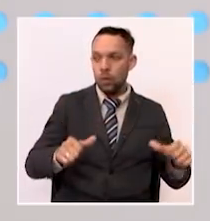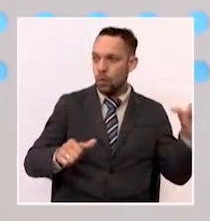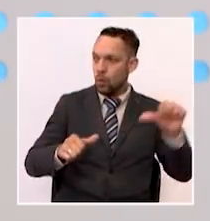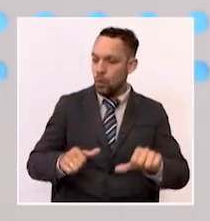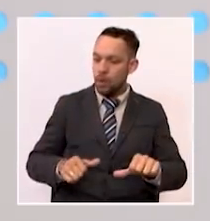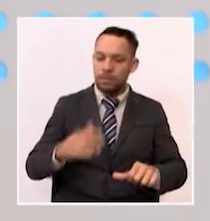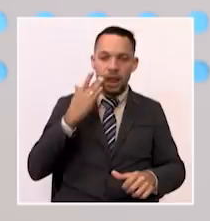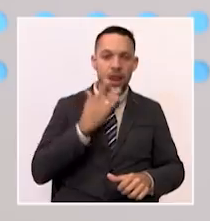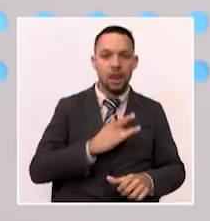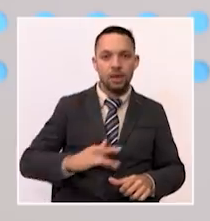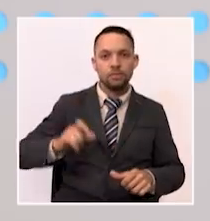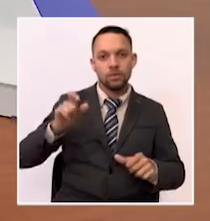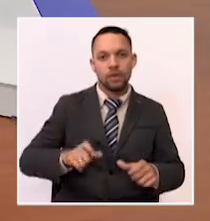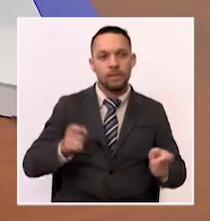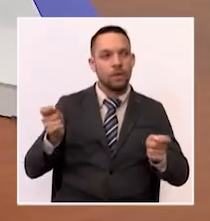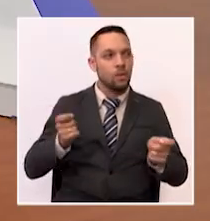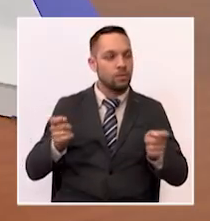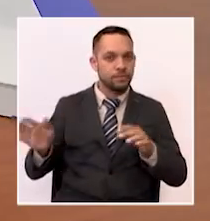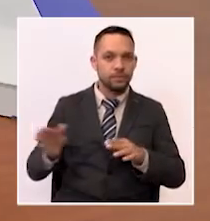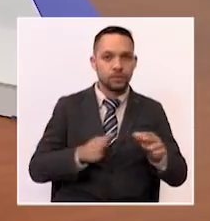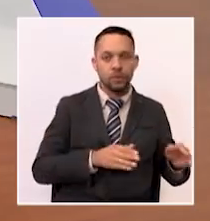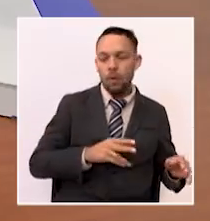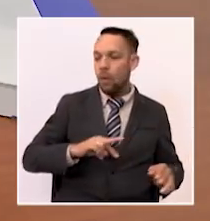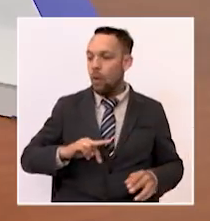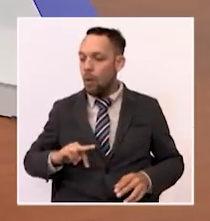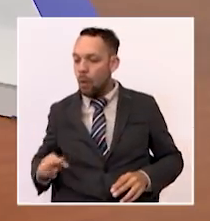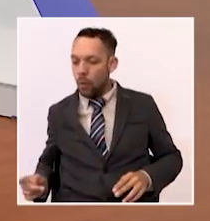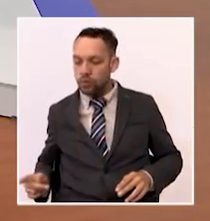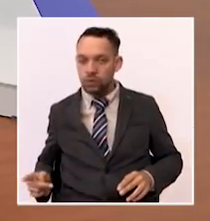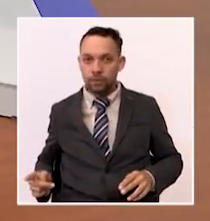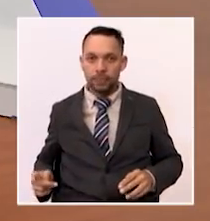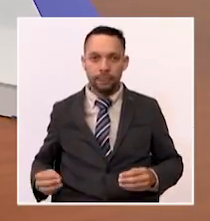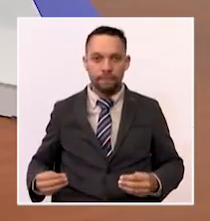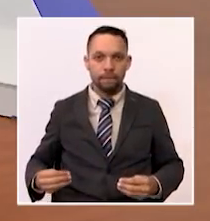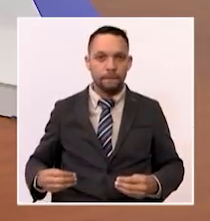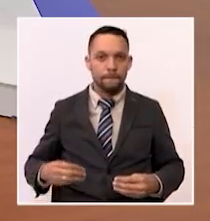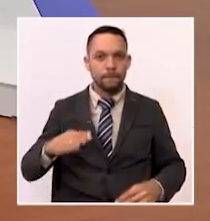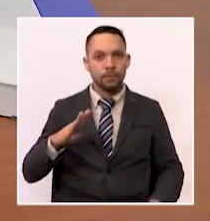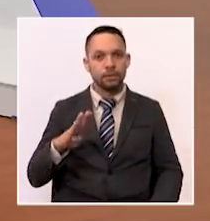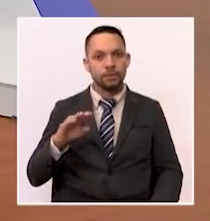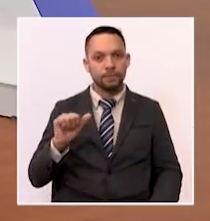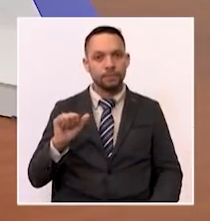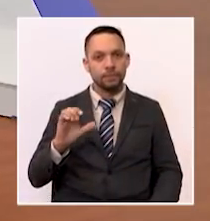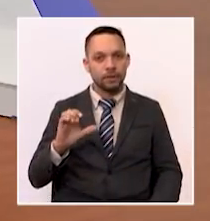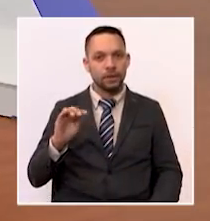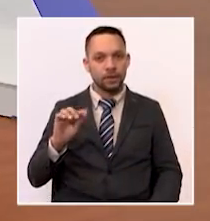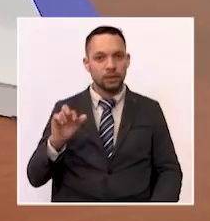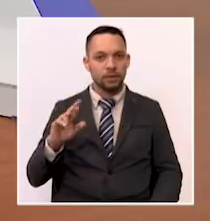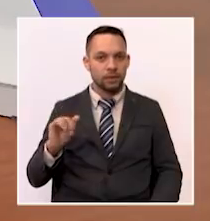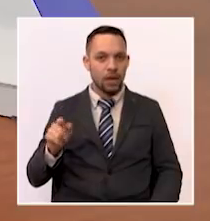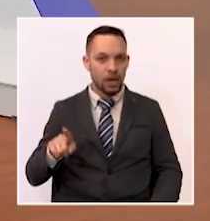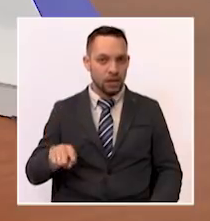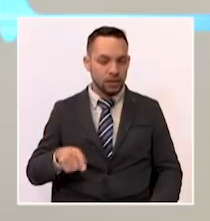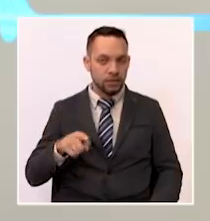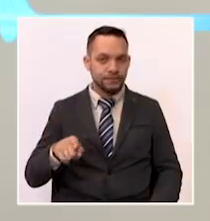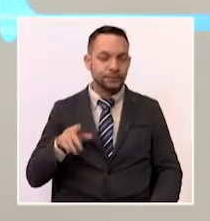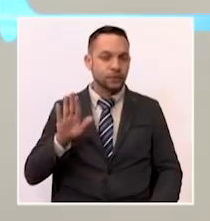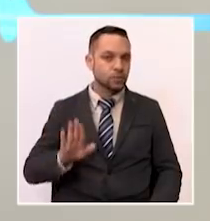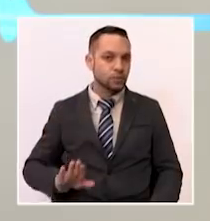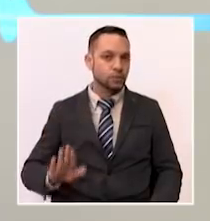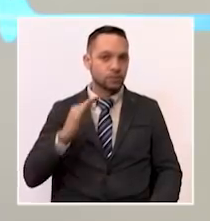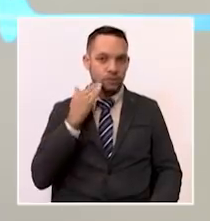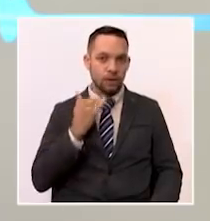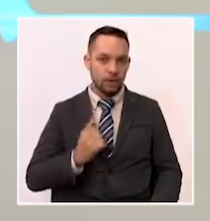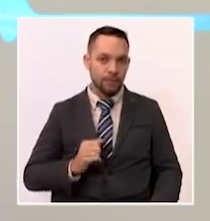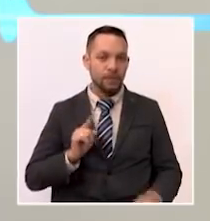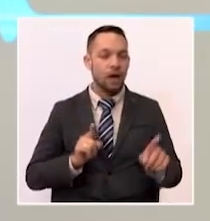de flujo podríamos encontrar? Los otros flujos son los que se presentan por bacterias. Entonces hay flujos mixtos y flujos por Gardnerella vaginalis. Entonces hay pacientes que yo